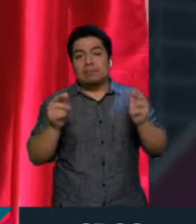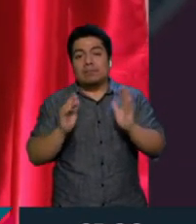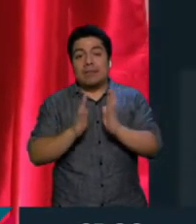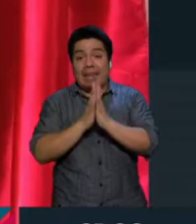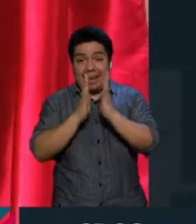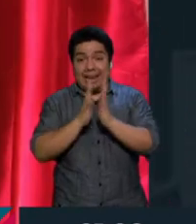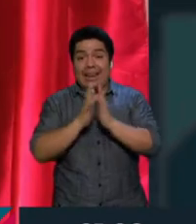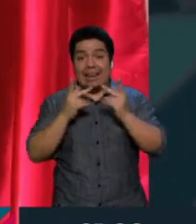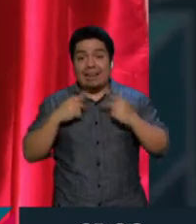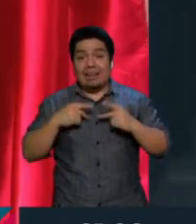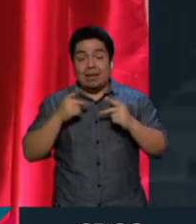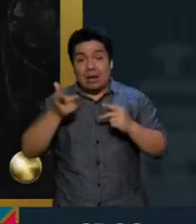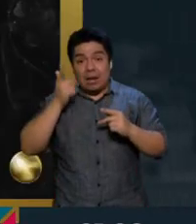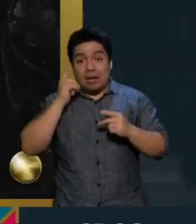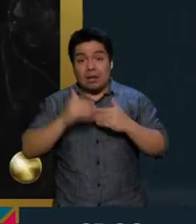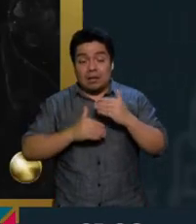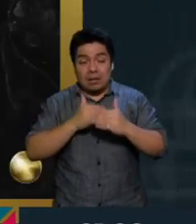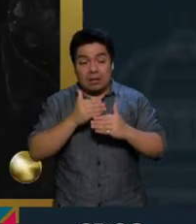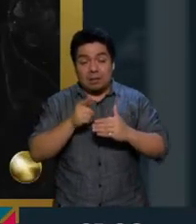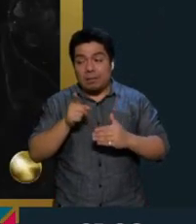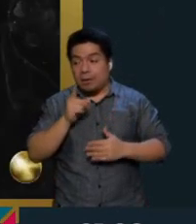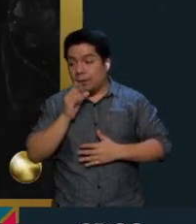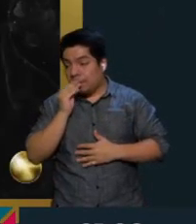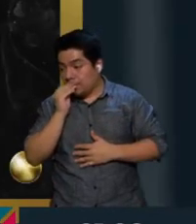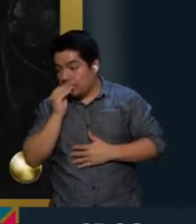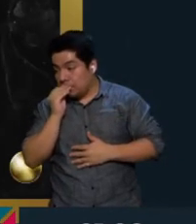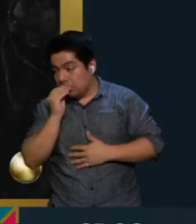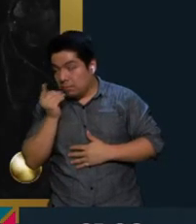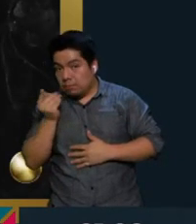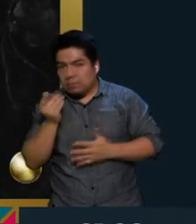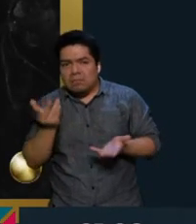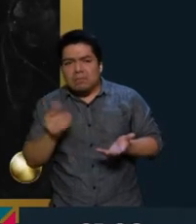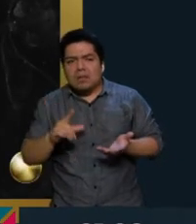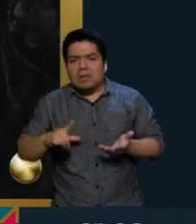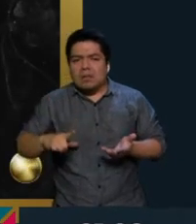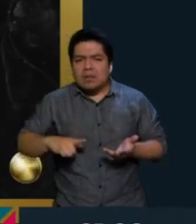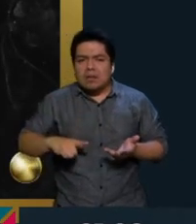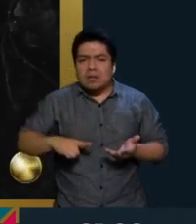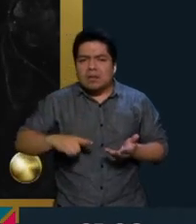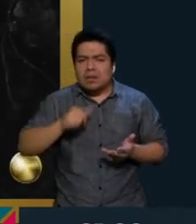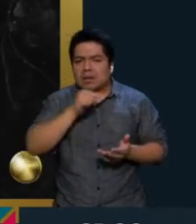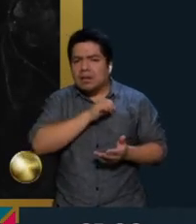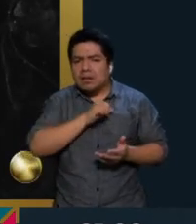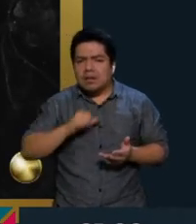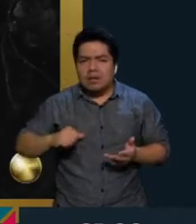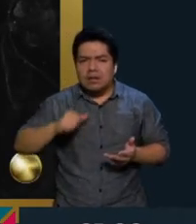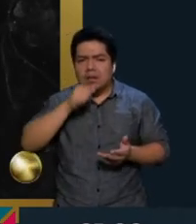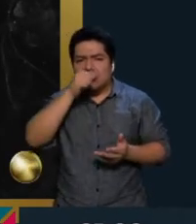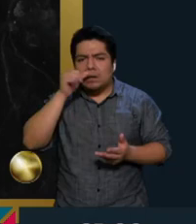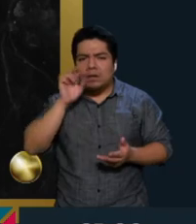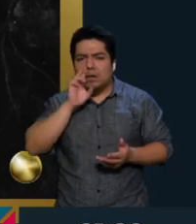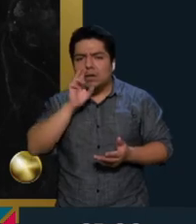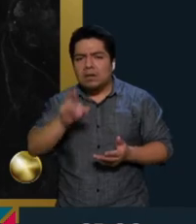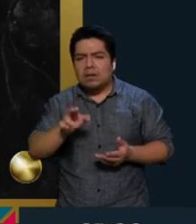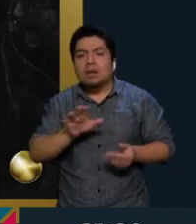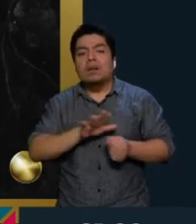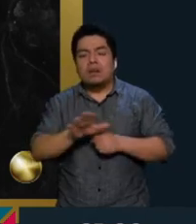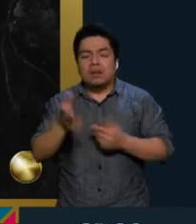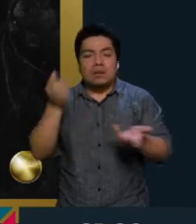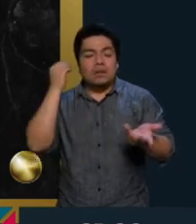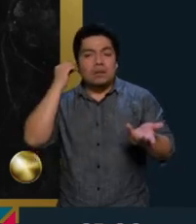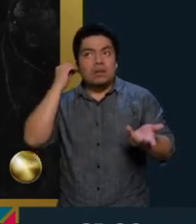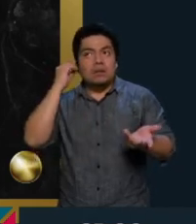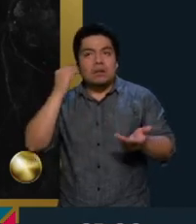democracia prospera en la acción y no en el silencio, ¿no? ¿Y cuál fue la respuesta del gobierno de la alcaldía a esta placa? Bueno, a